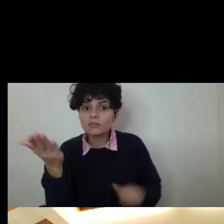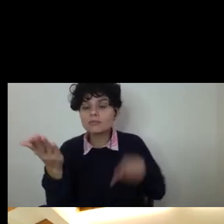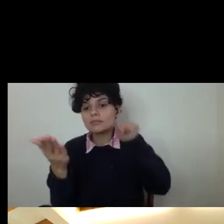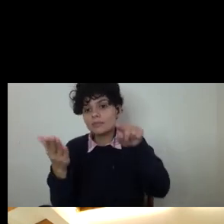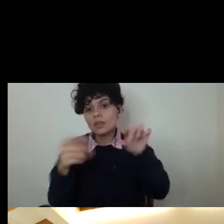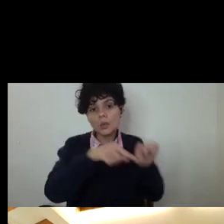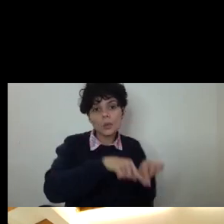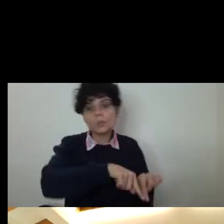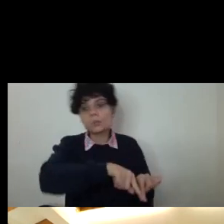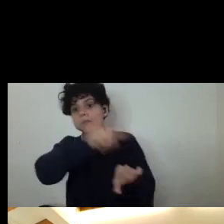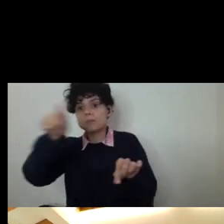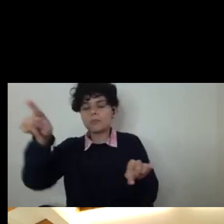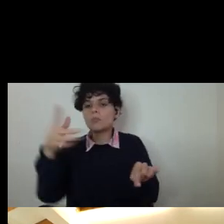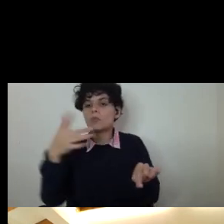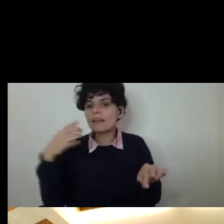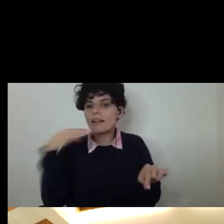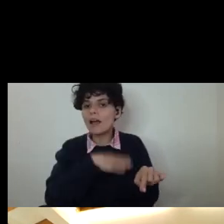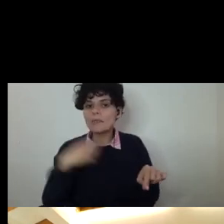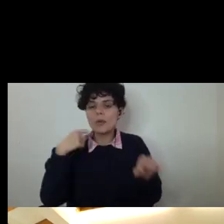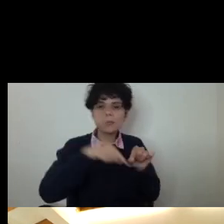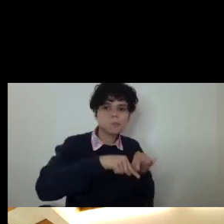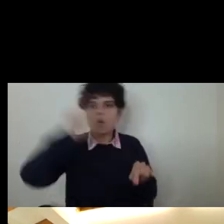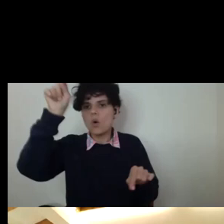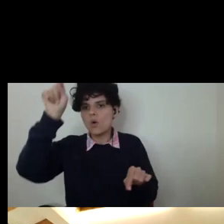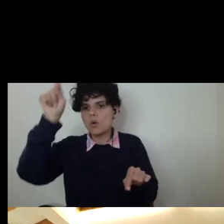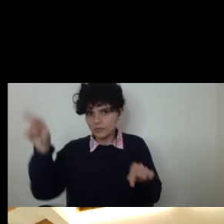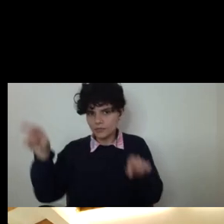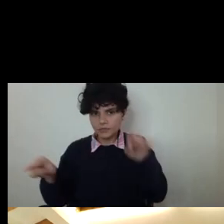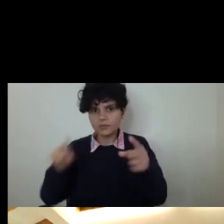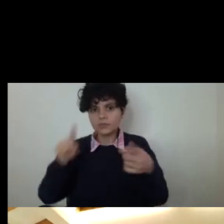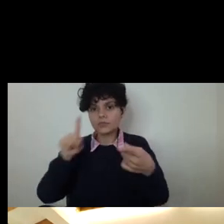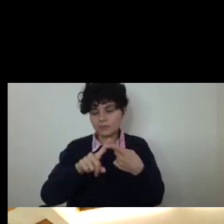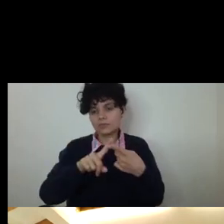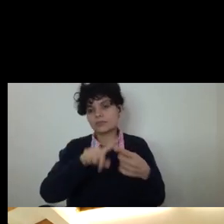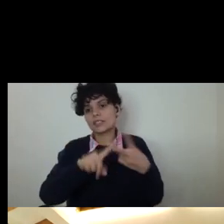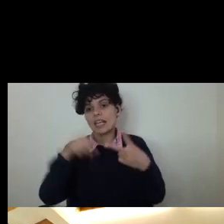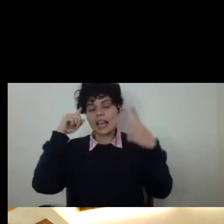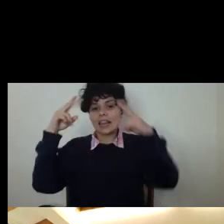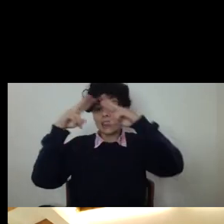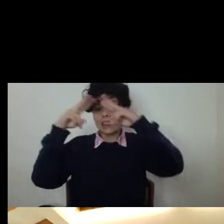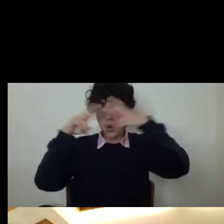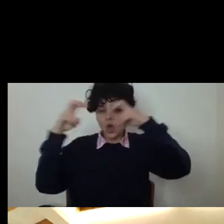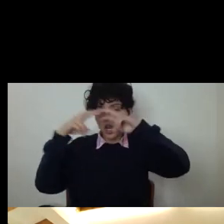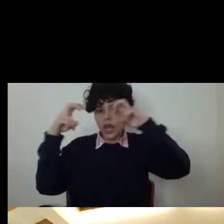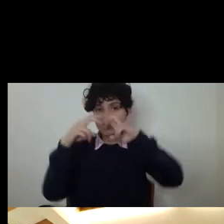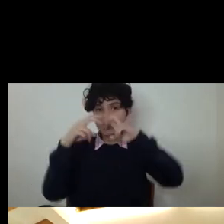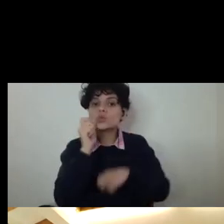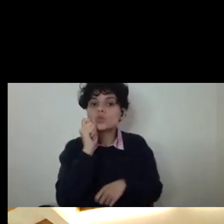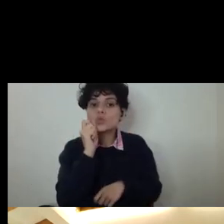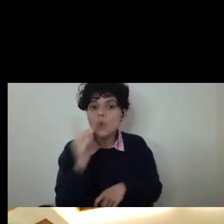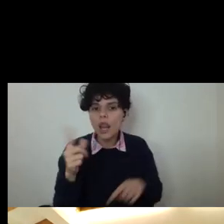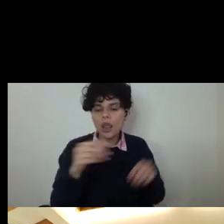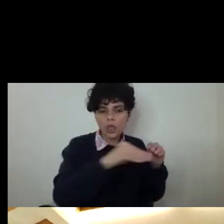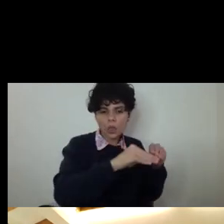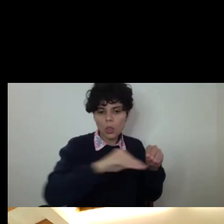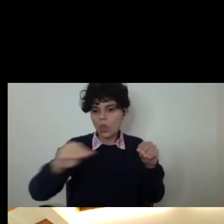activado por la entrada de calcio. En neuronas, la mayoría de los canales tienen esta respuesta de